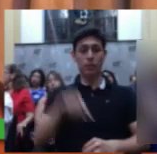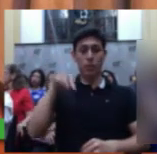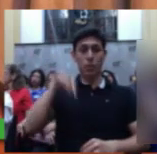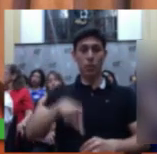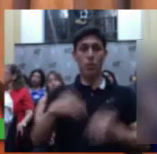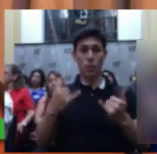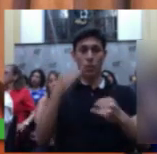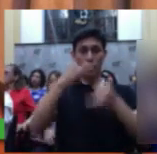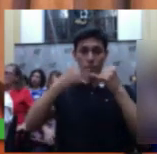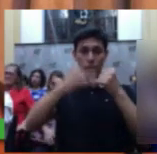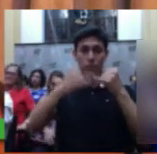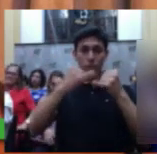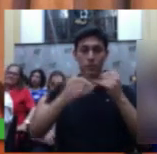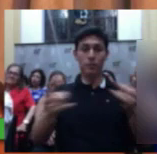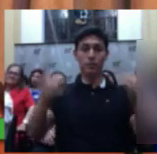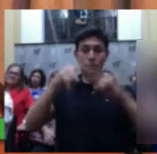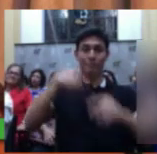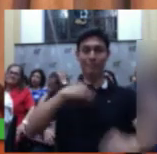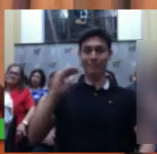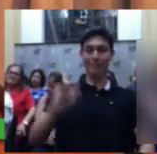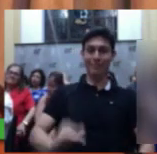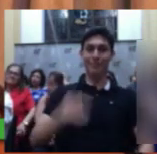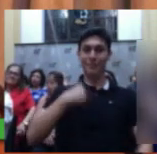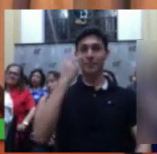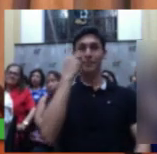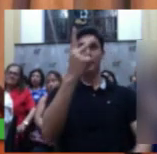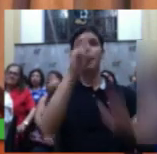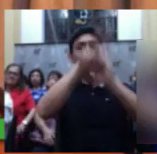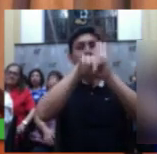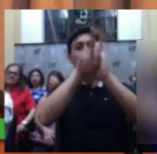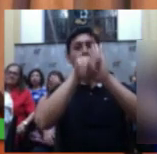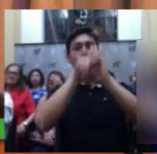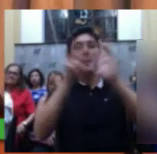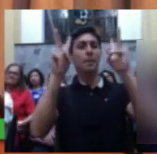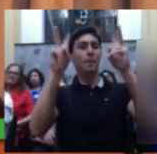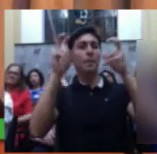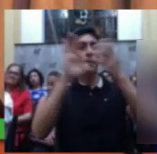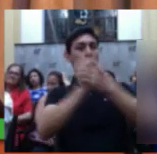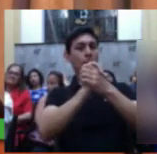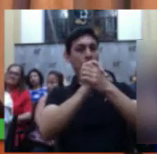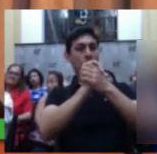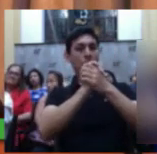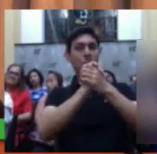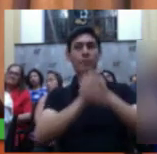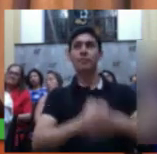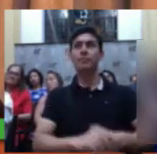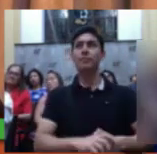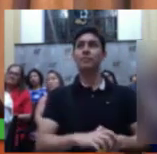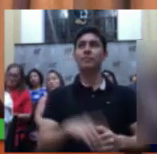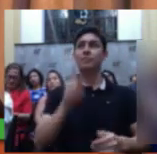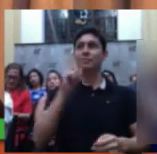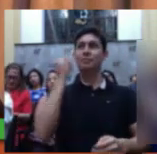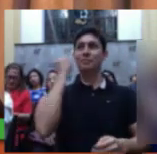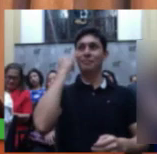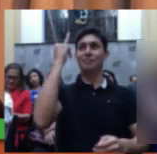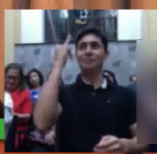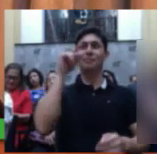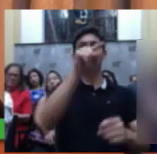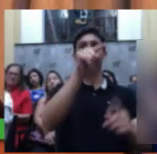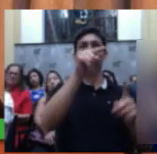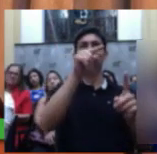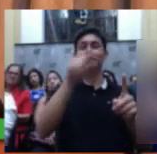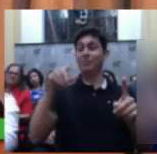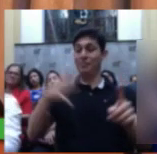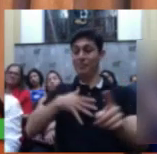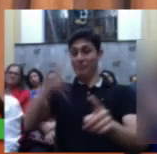último, cuando de chico vi la película Amistad, no pude evitar imaginar que Anthony Hopkins se había inspirado en mi